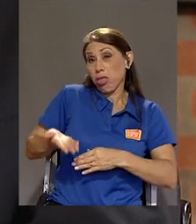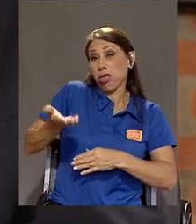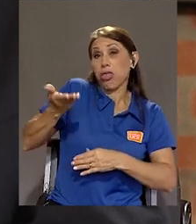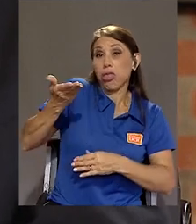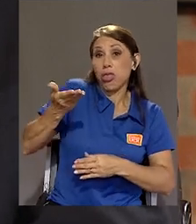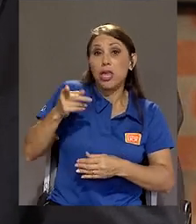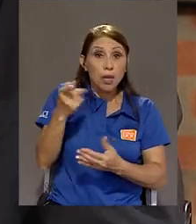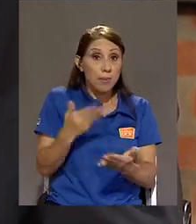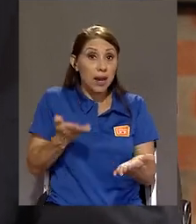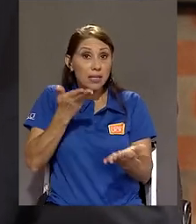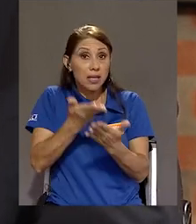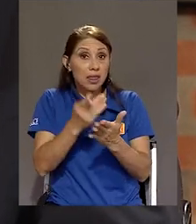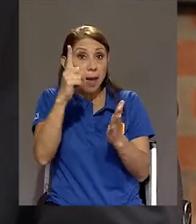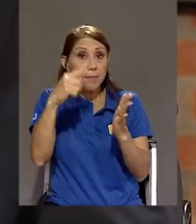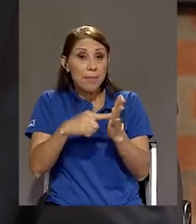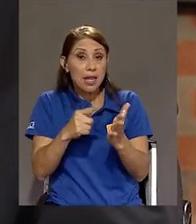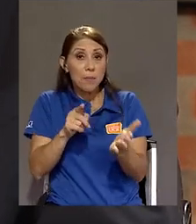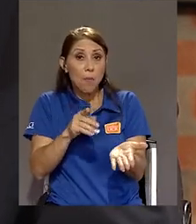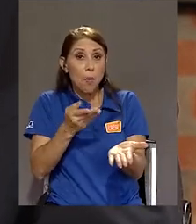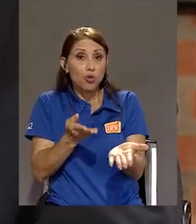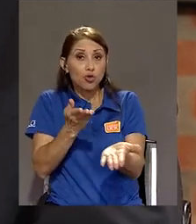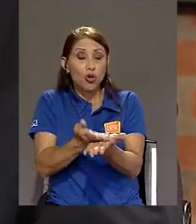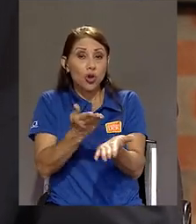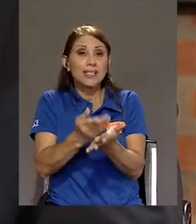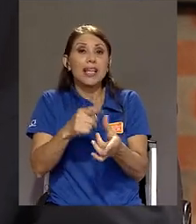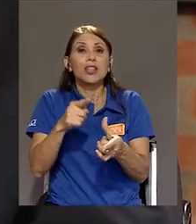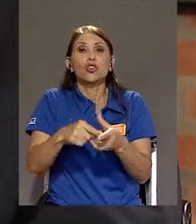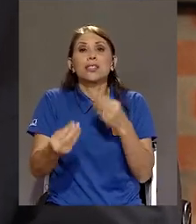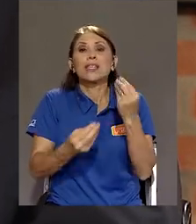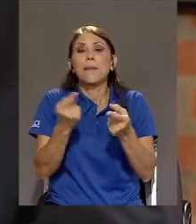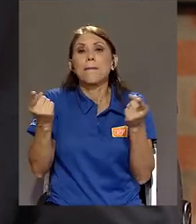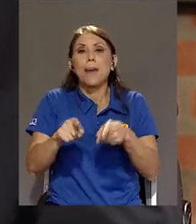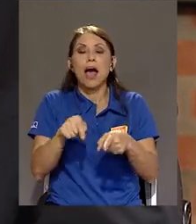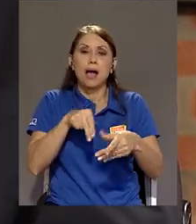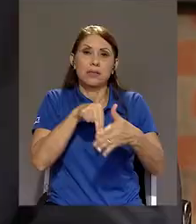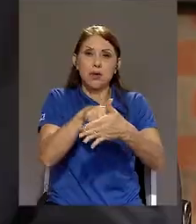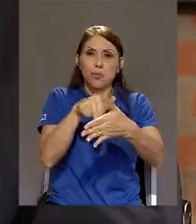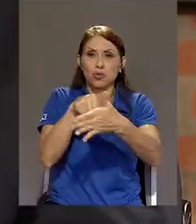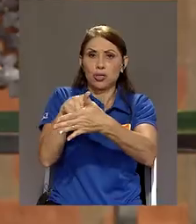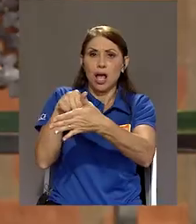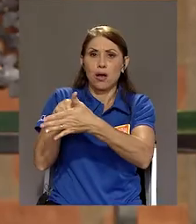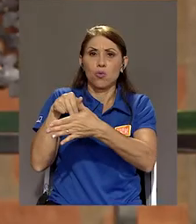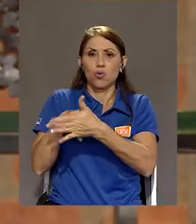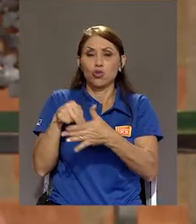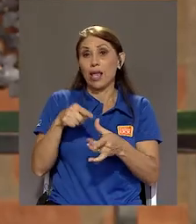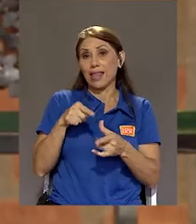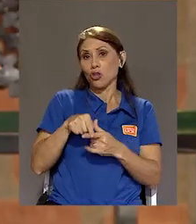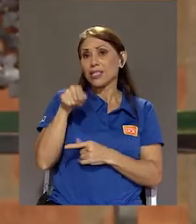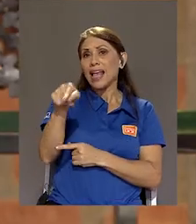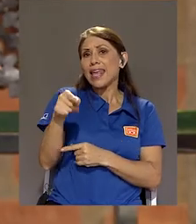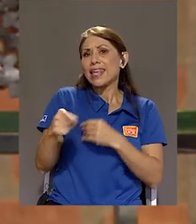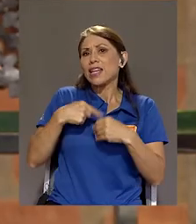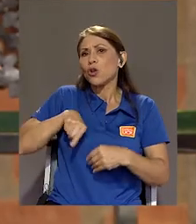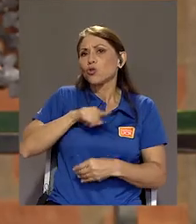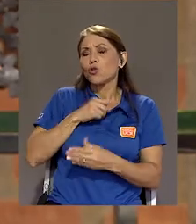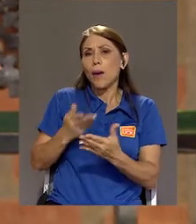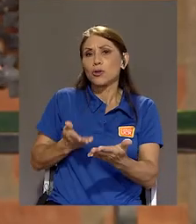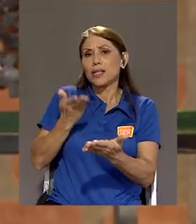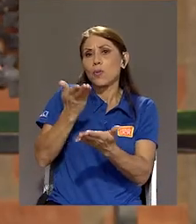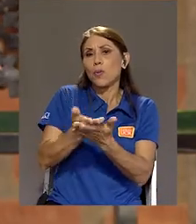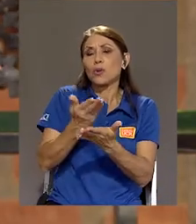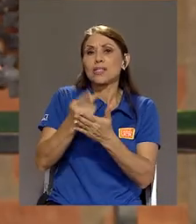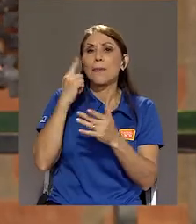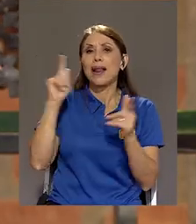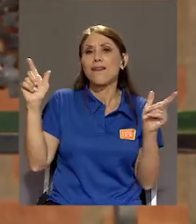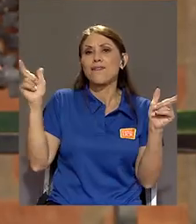legislativo y político, porque puede convertirse eso nada más en una palanca de obstáculo. Entonces, ahí vamos a hacer propuestas para reducir el